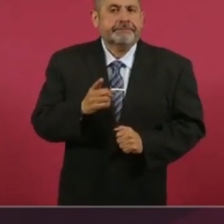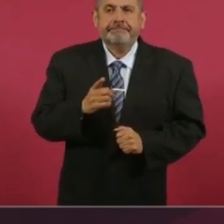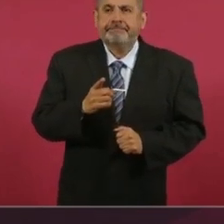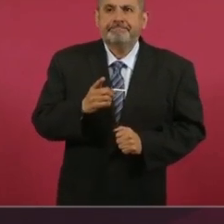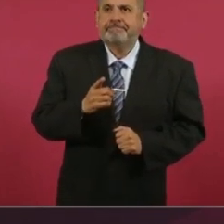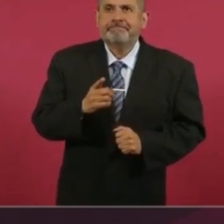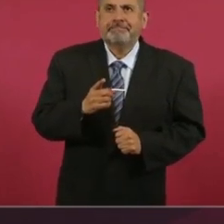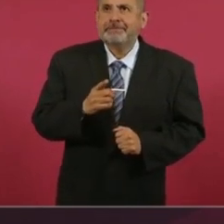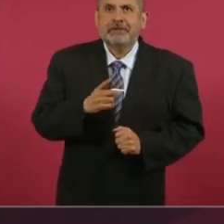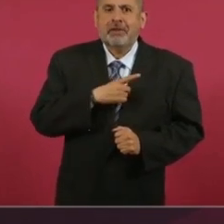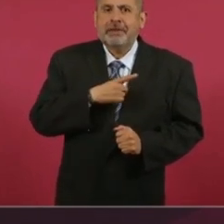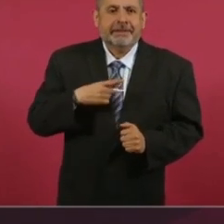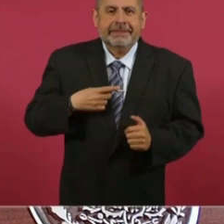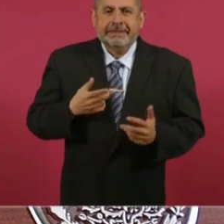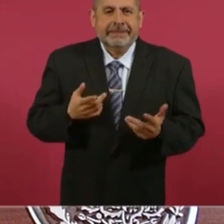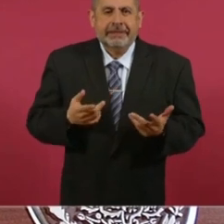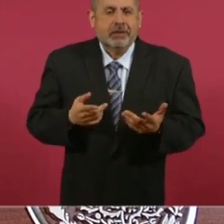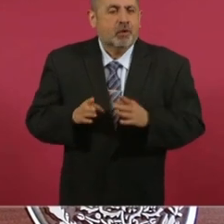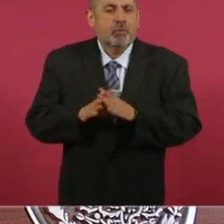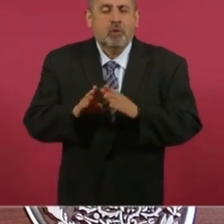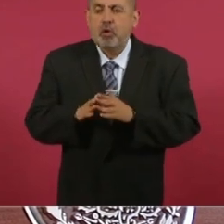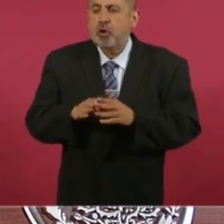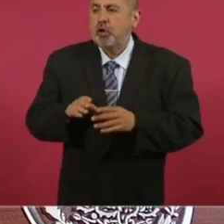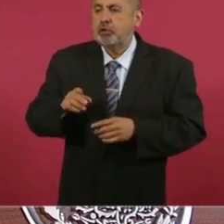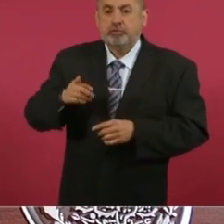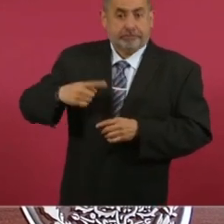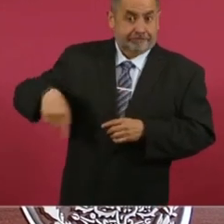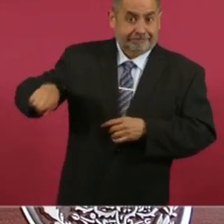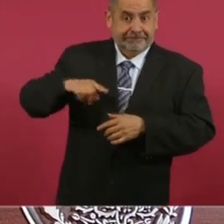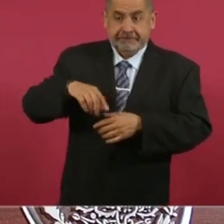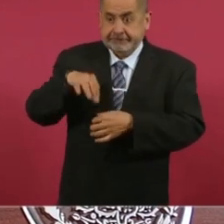que se lleva a cabo una elección,